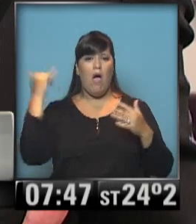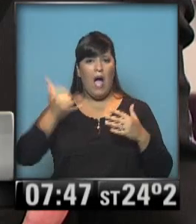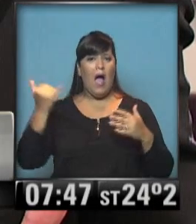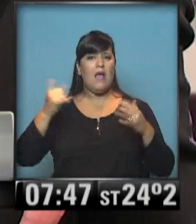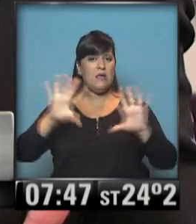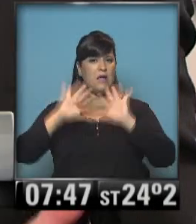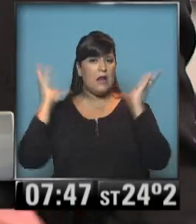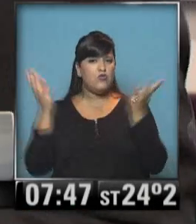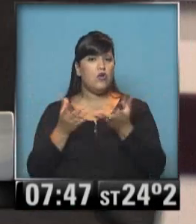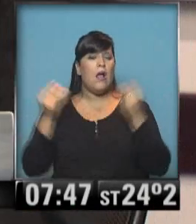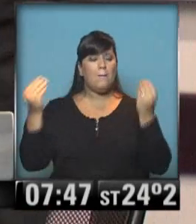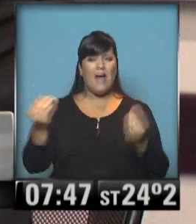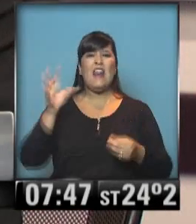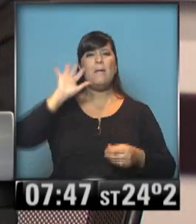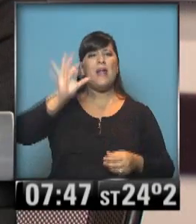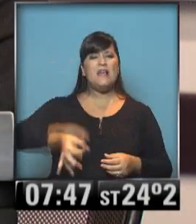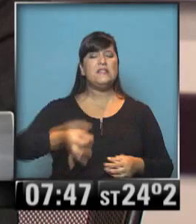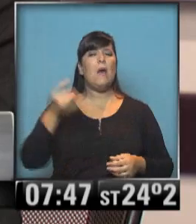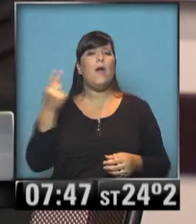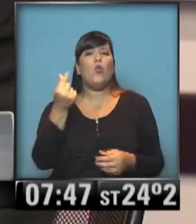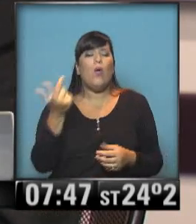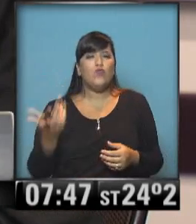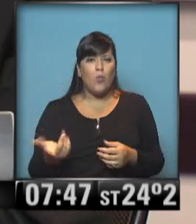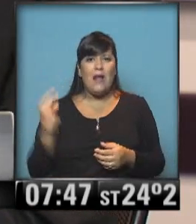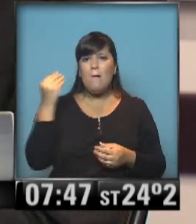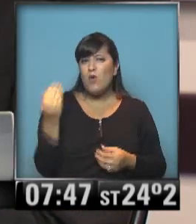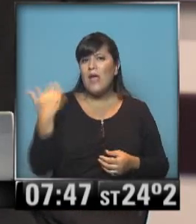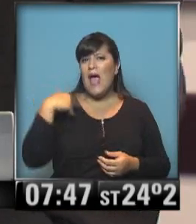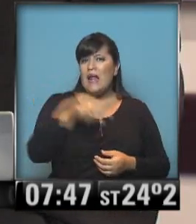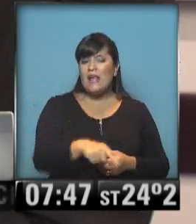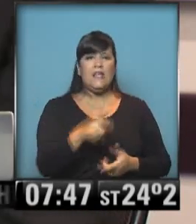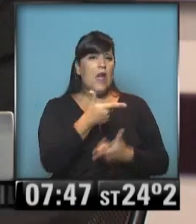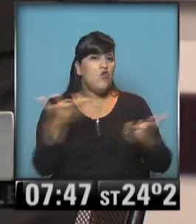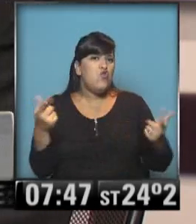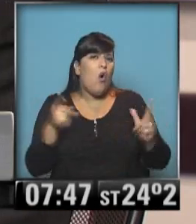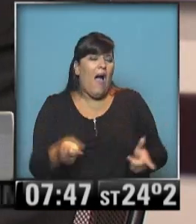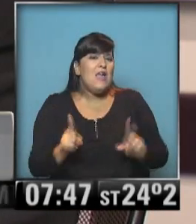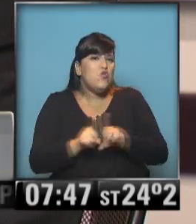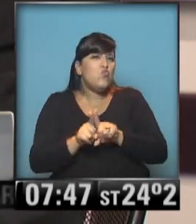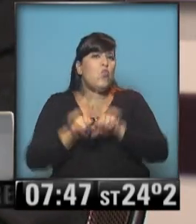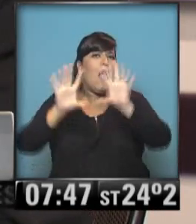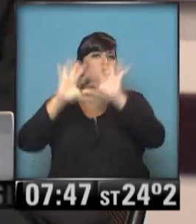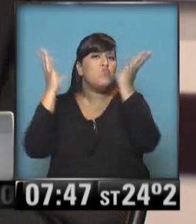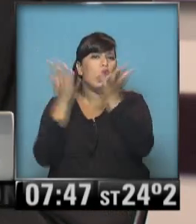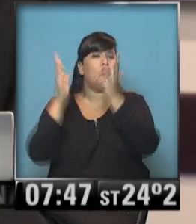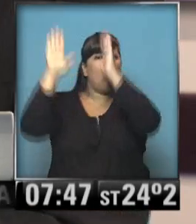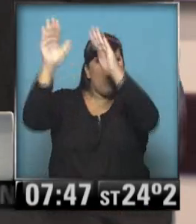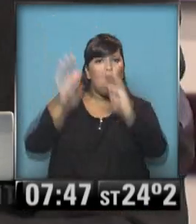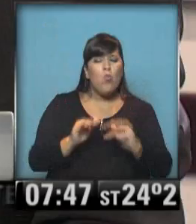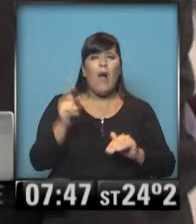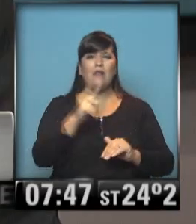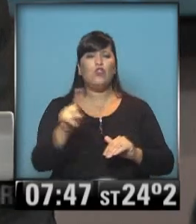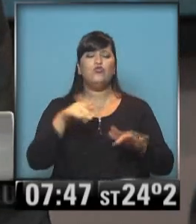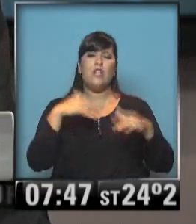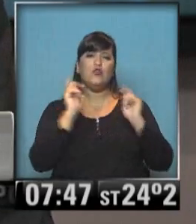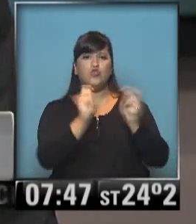internacional como para uno tener una idea de cuánto vale ese producto Por qué en Argentina no existe esa referencia internacional y tenemos que buscar esta posibilidad